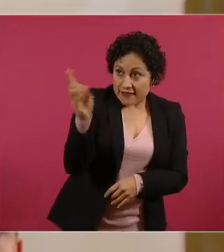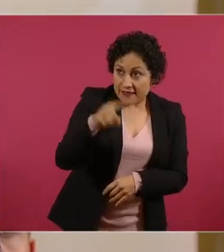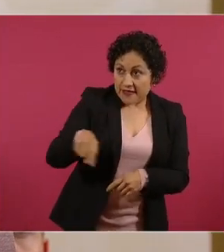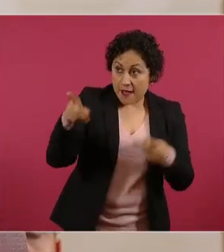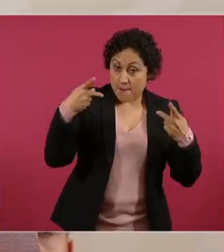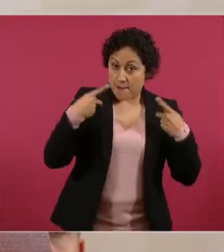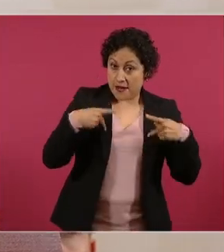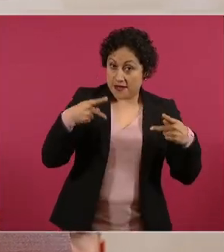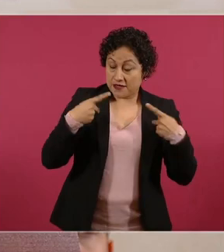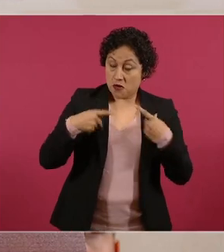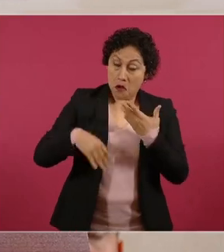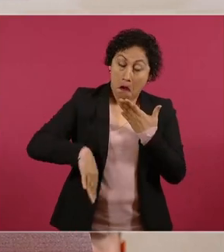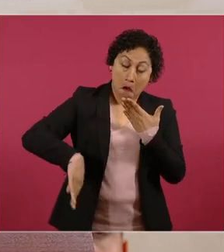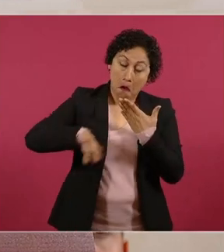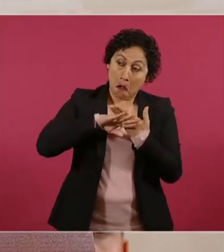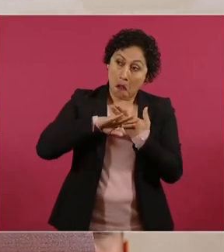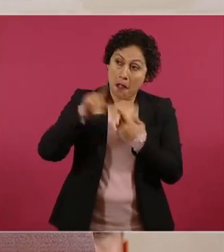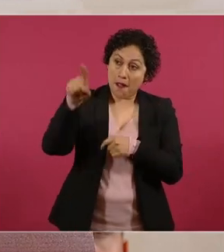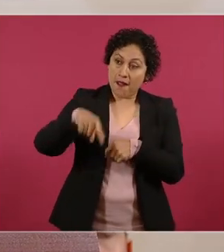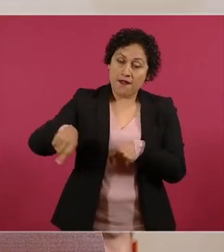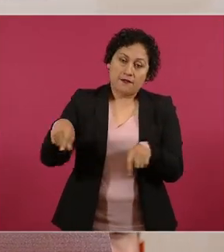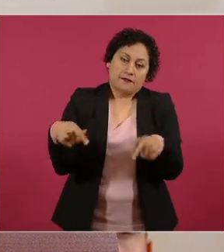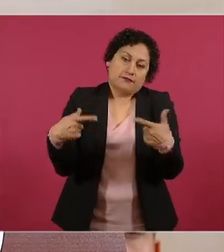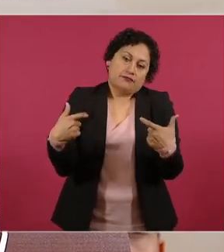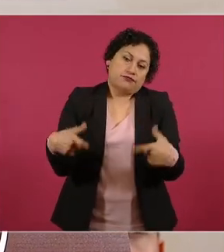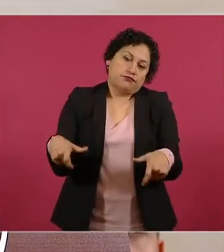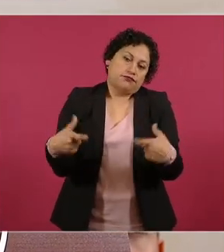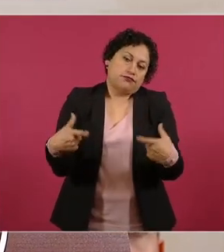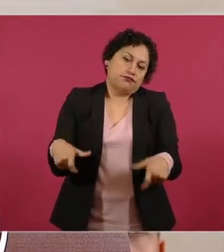contratar a los